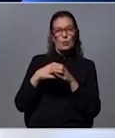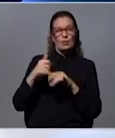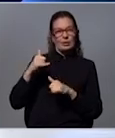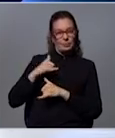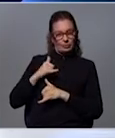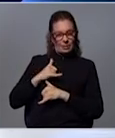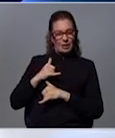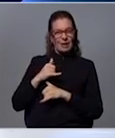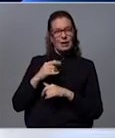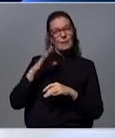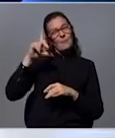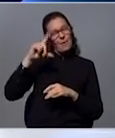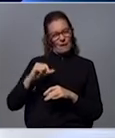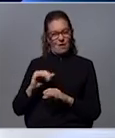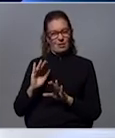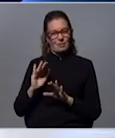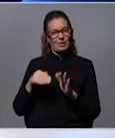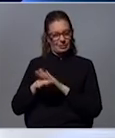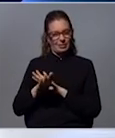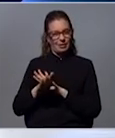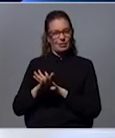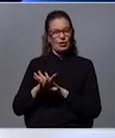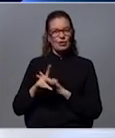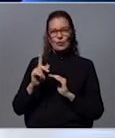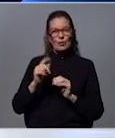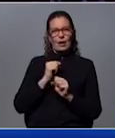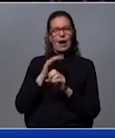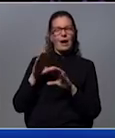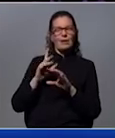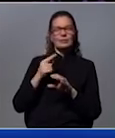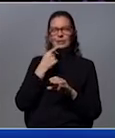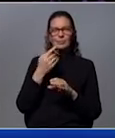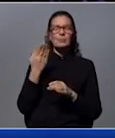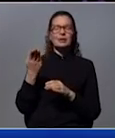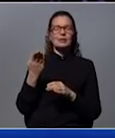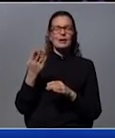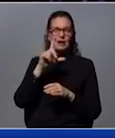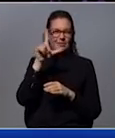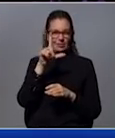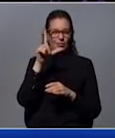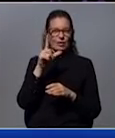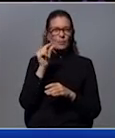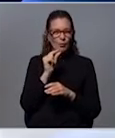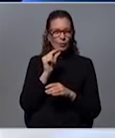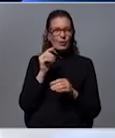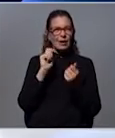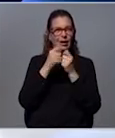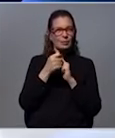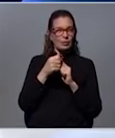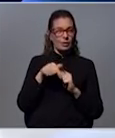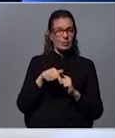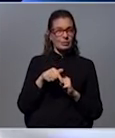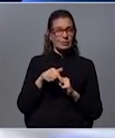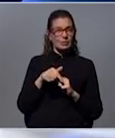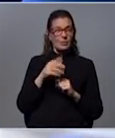tiene una exigencia menor no se exige ciclo básico segundo elemento hace bien poco se cambio aquí pero necesita al grupo